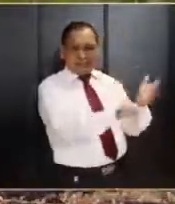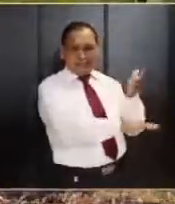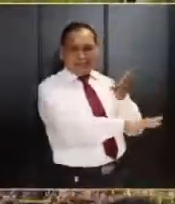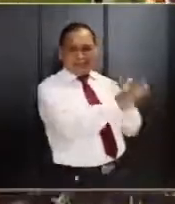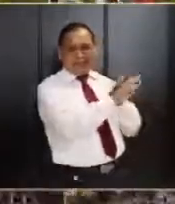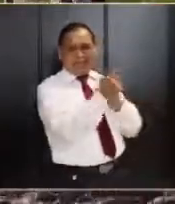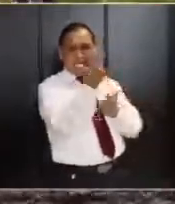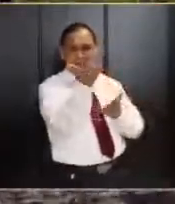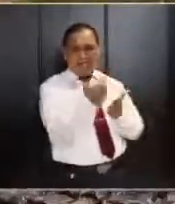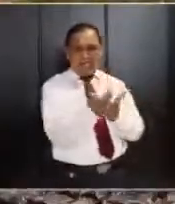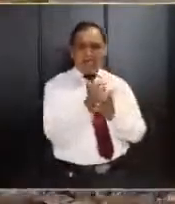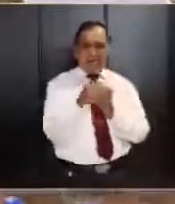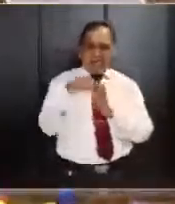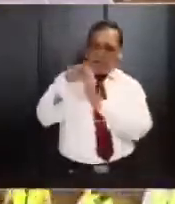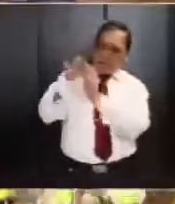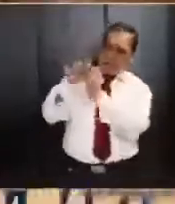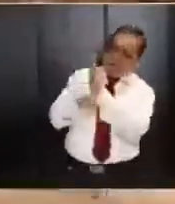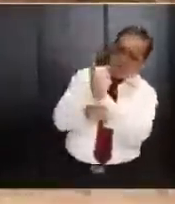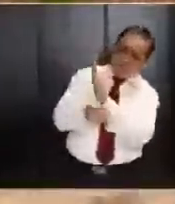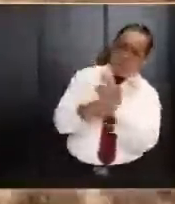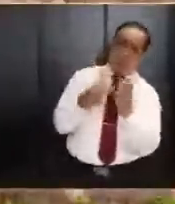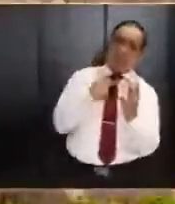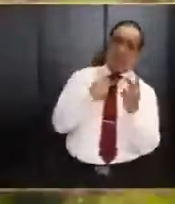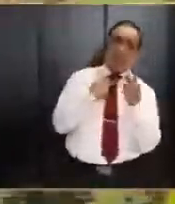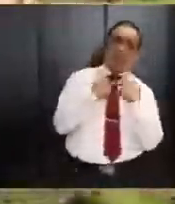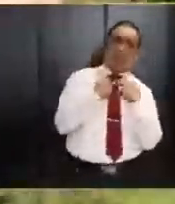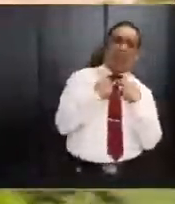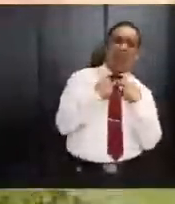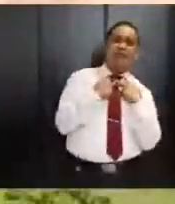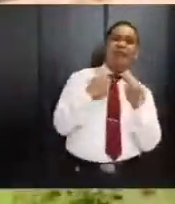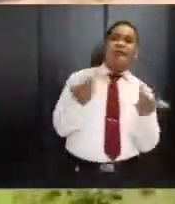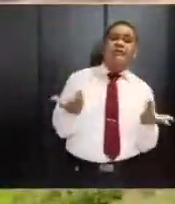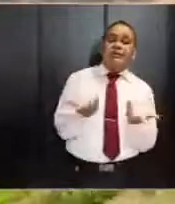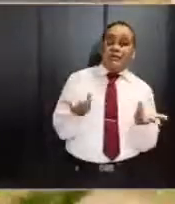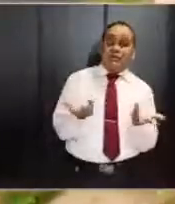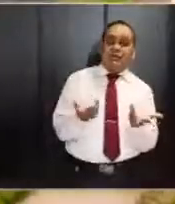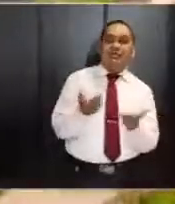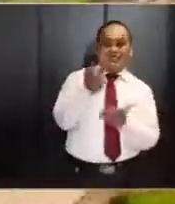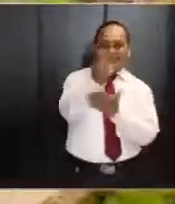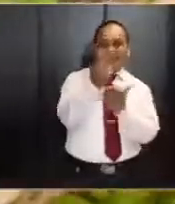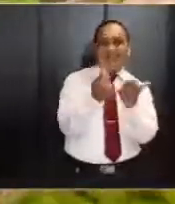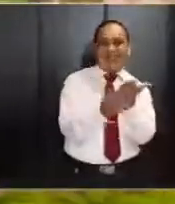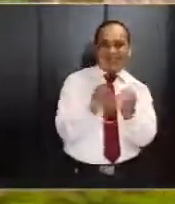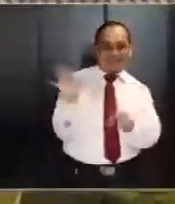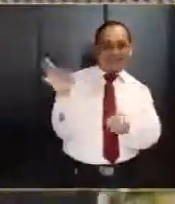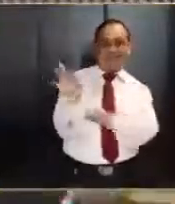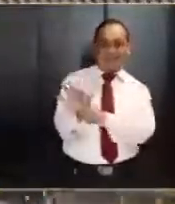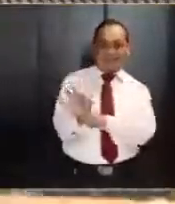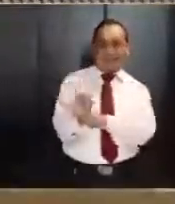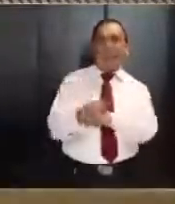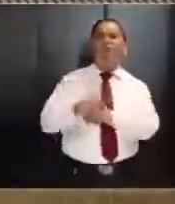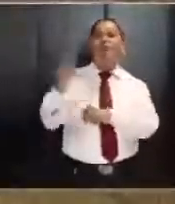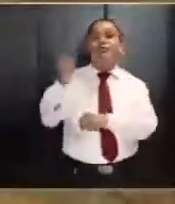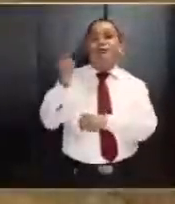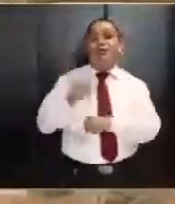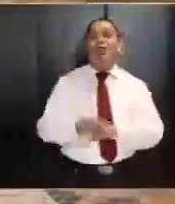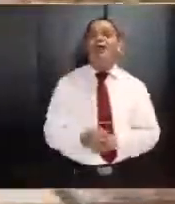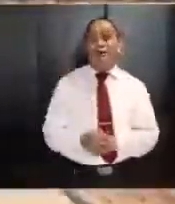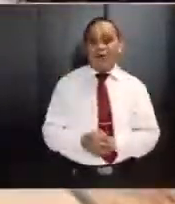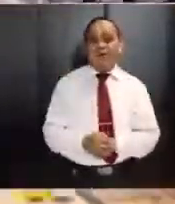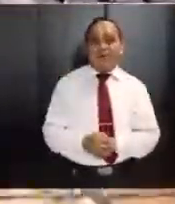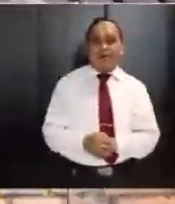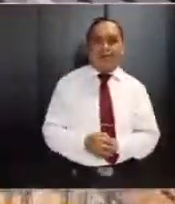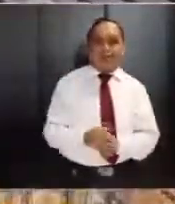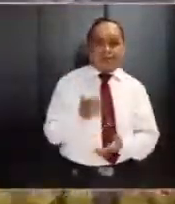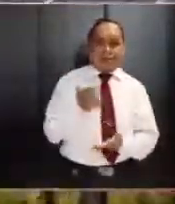recesión económica, transitando, saliendo de ahí, y este programa es muy bueno. Es muy bueno porque no